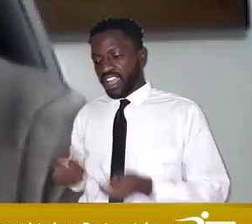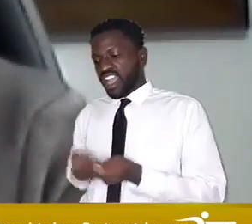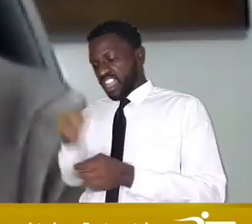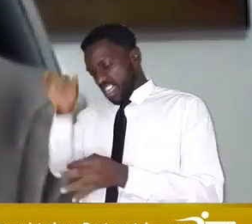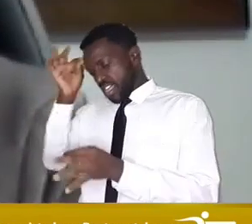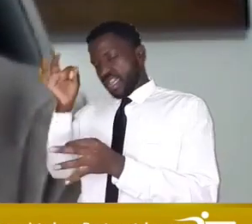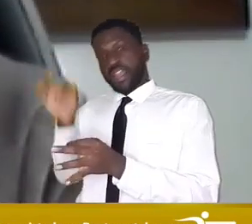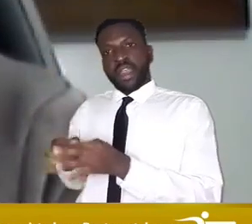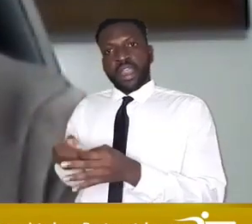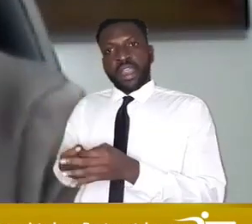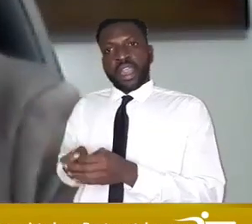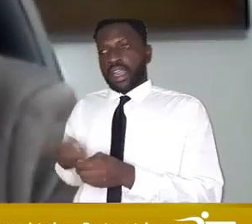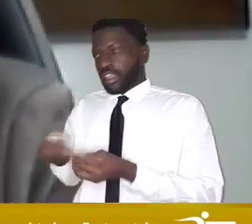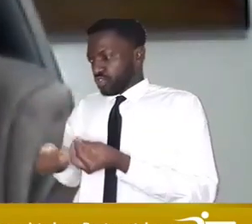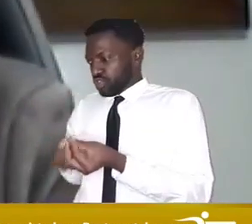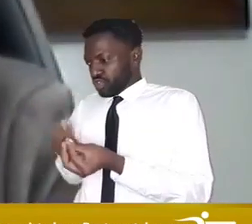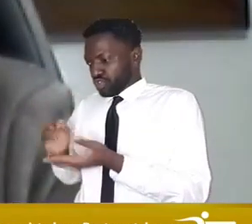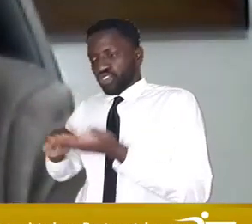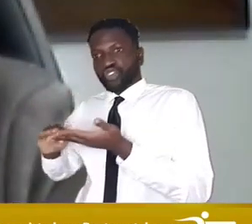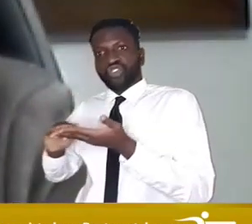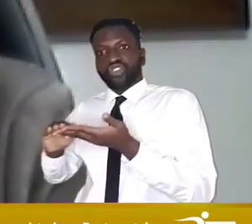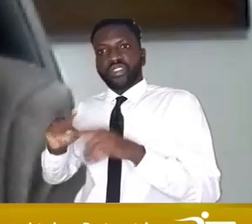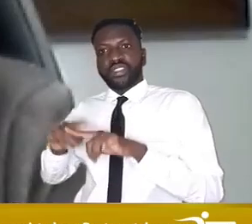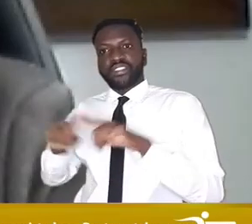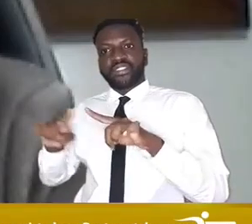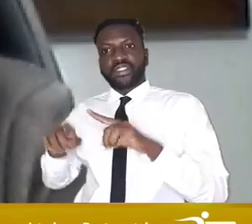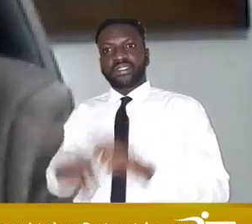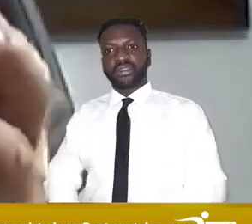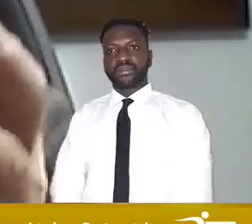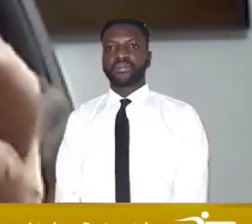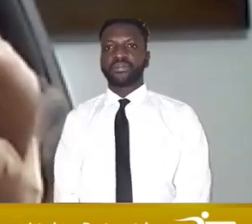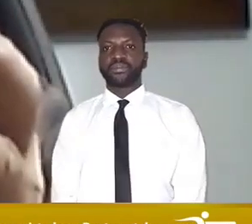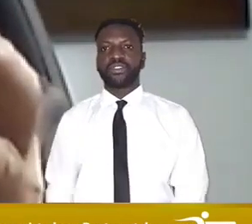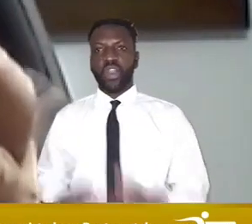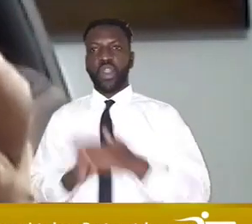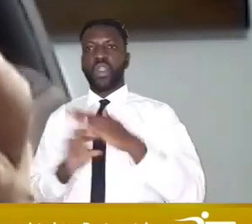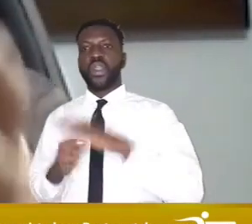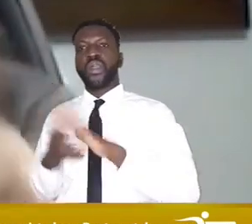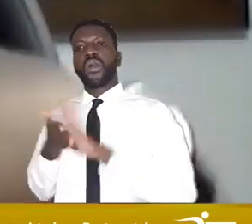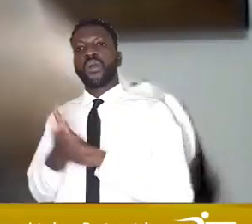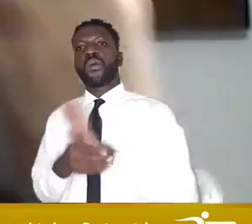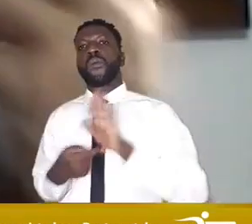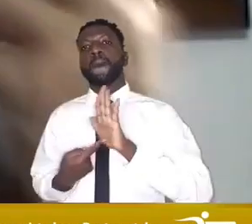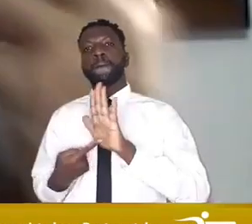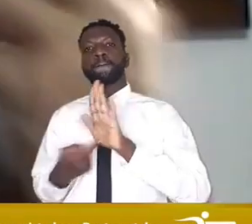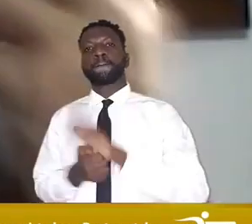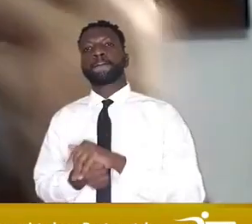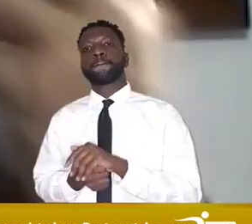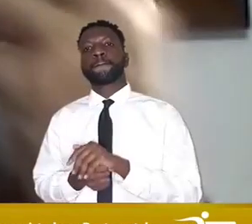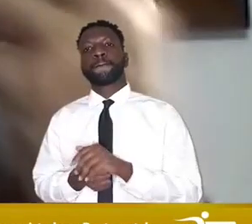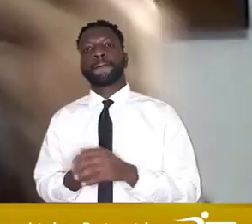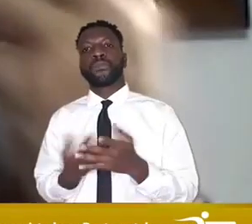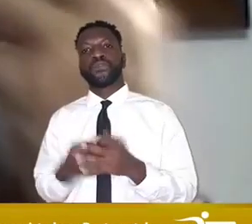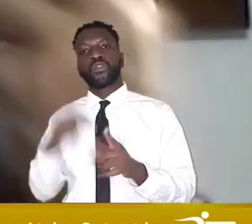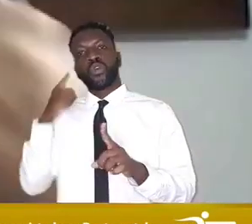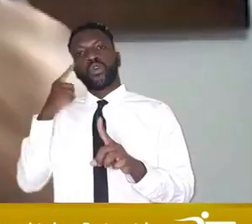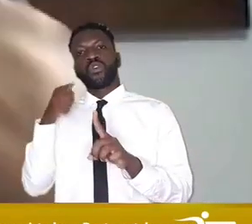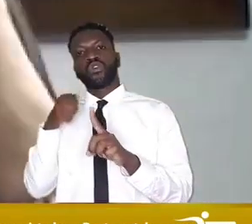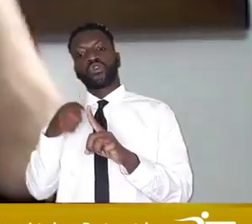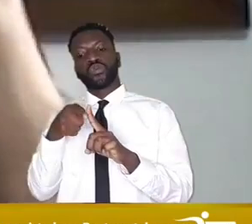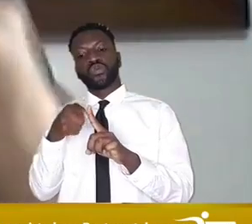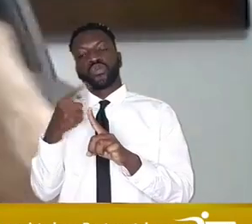distinta. Entonces Pablo dice, te voy a dar un mandamiento con un propósito, porque